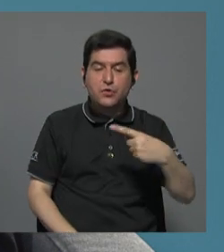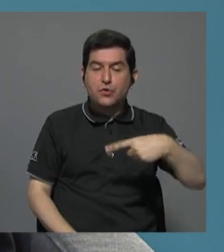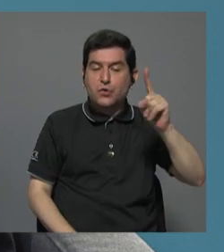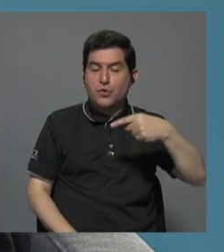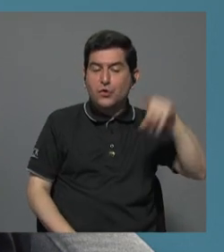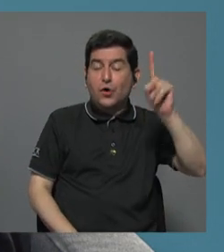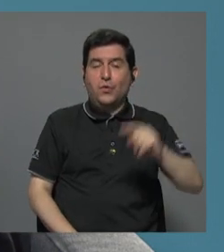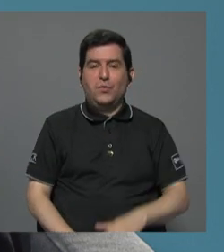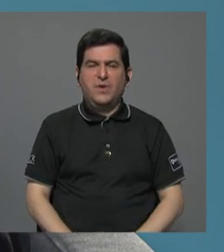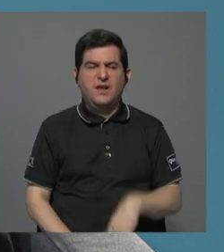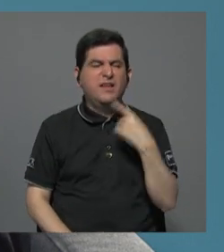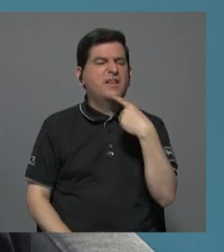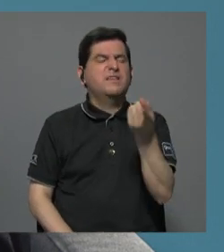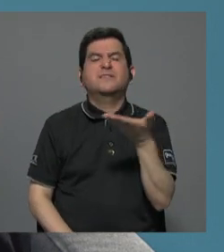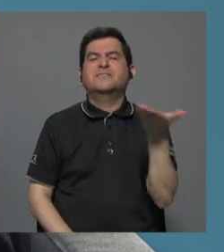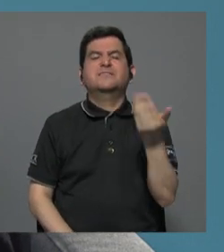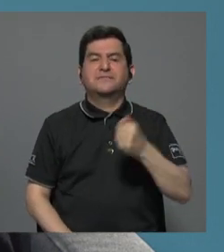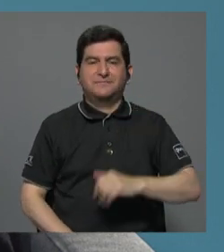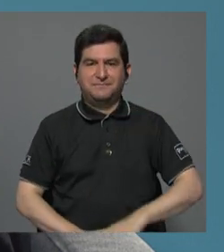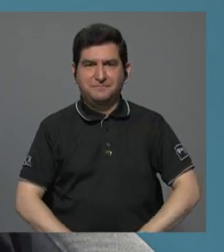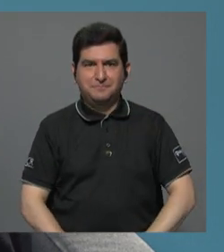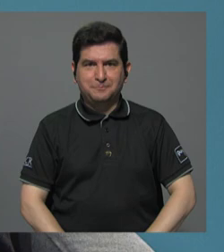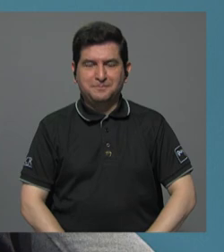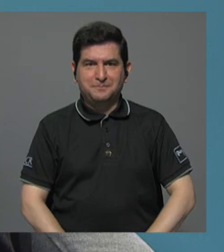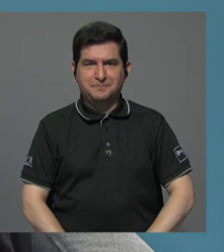esta información vamos a ver qué nos dicen